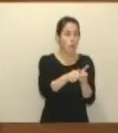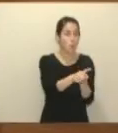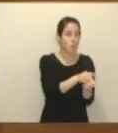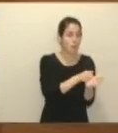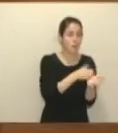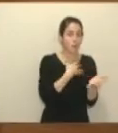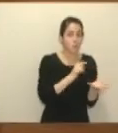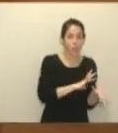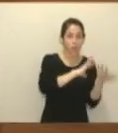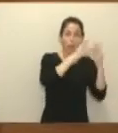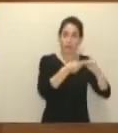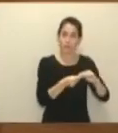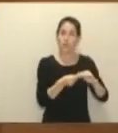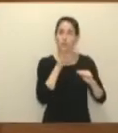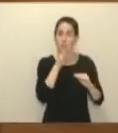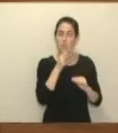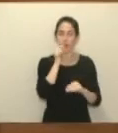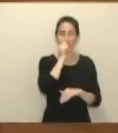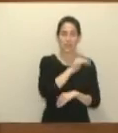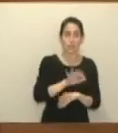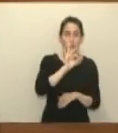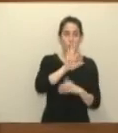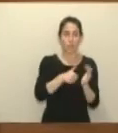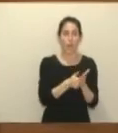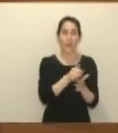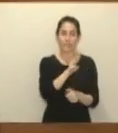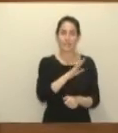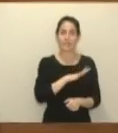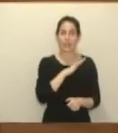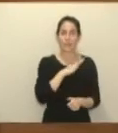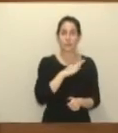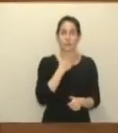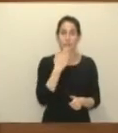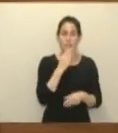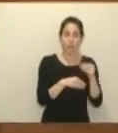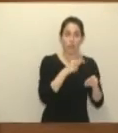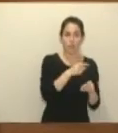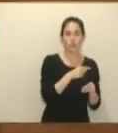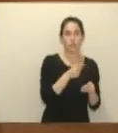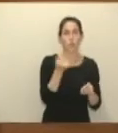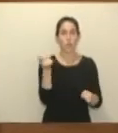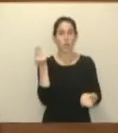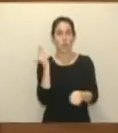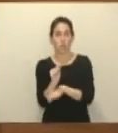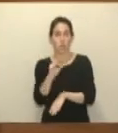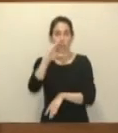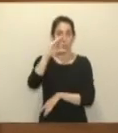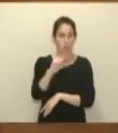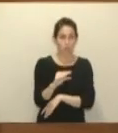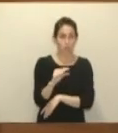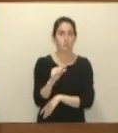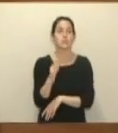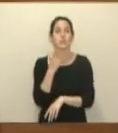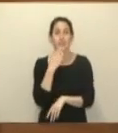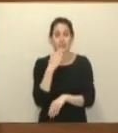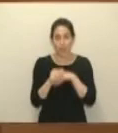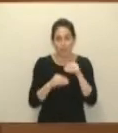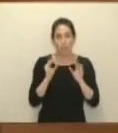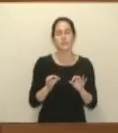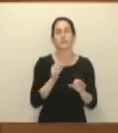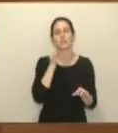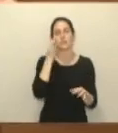evitado acometer grandes inversiones y posiblemente hoy estuviéramos hablando de una mayor cobertura